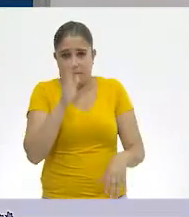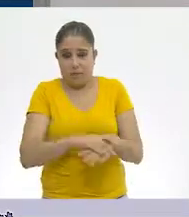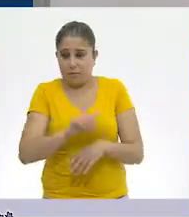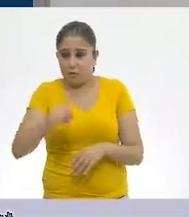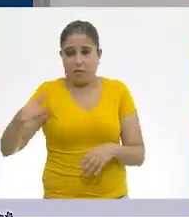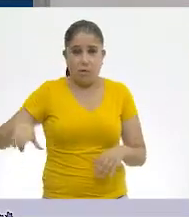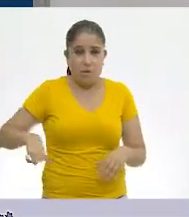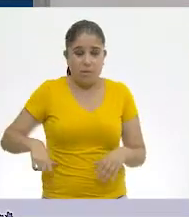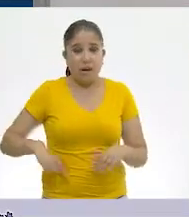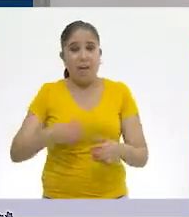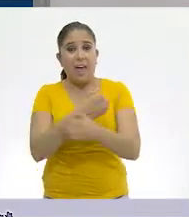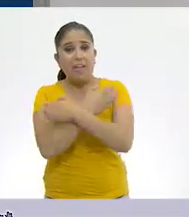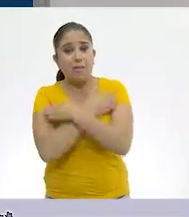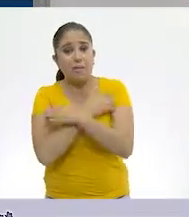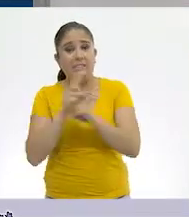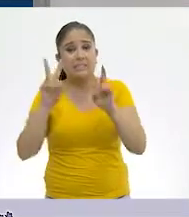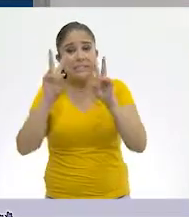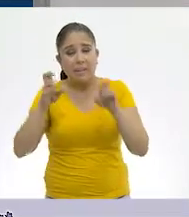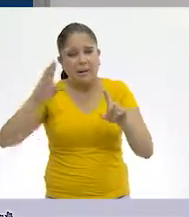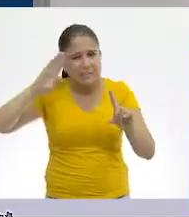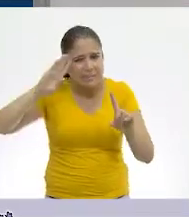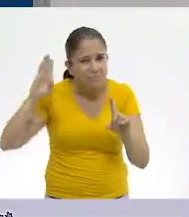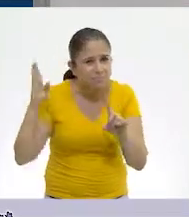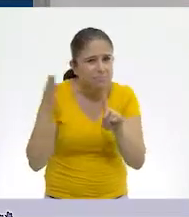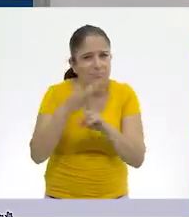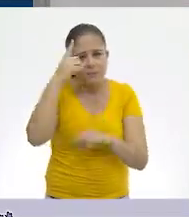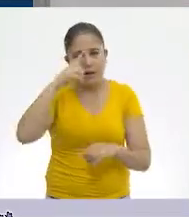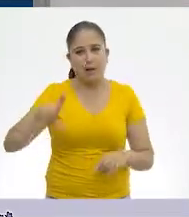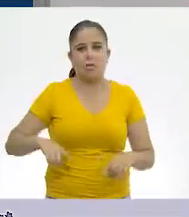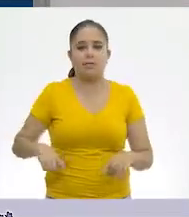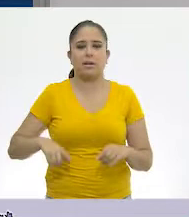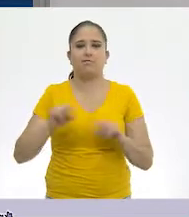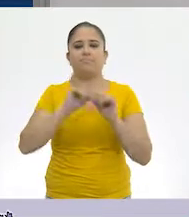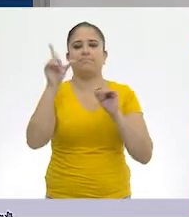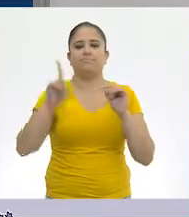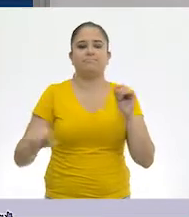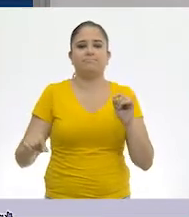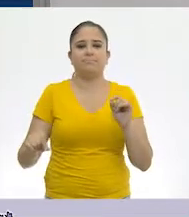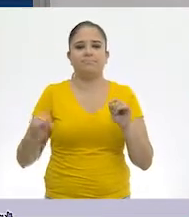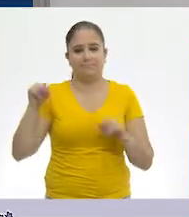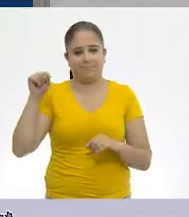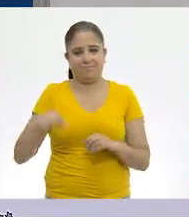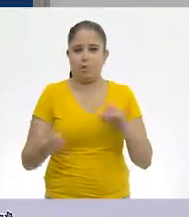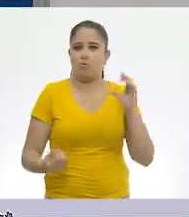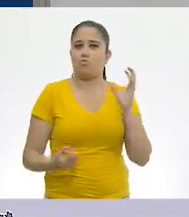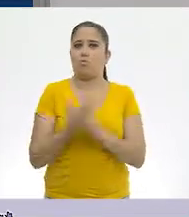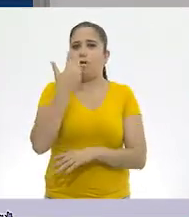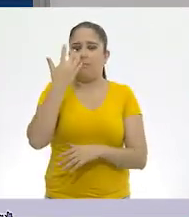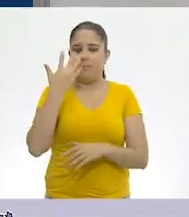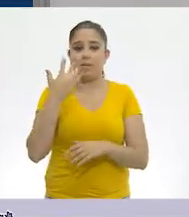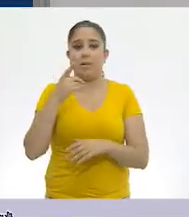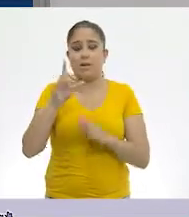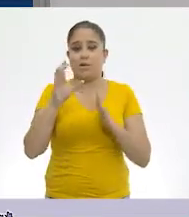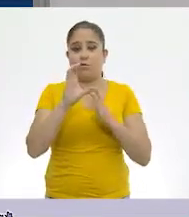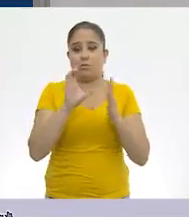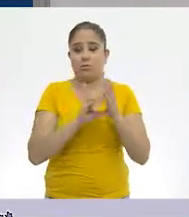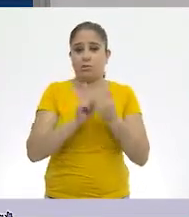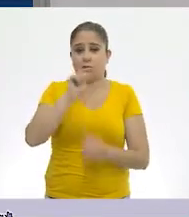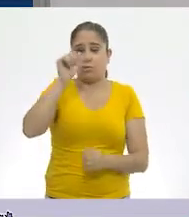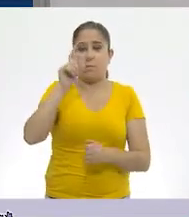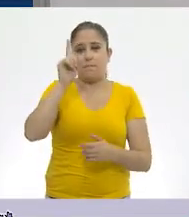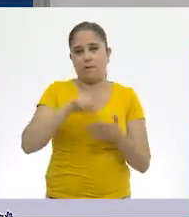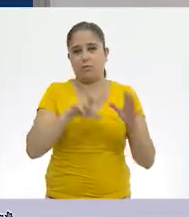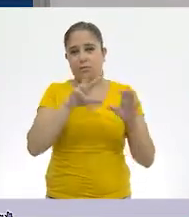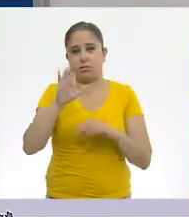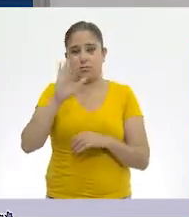gobierno, la educación fue el tema central para los gobiernos de la República restaurada. Después de que la Constitución de